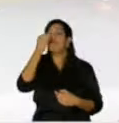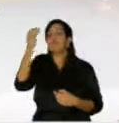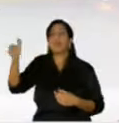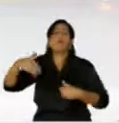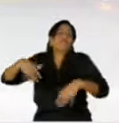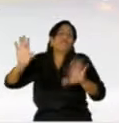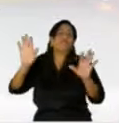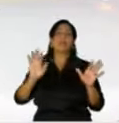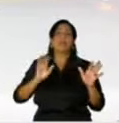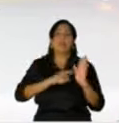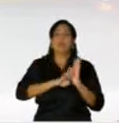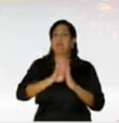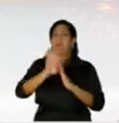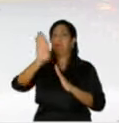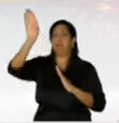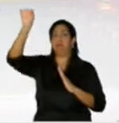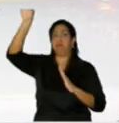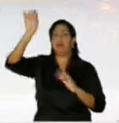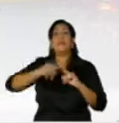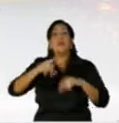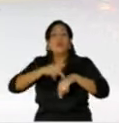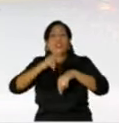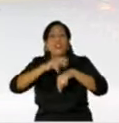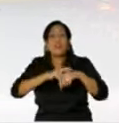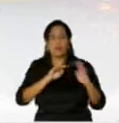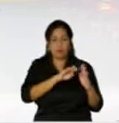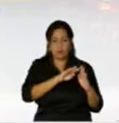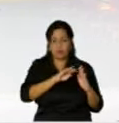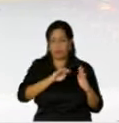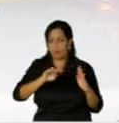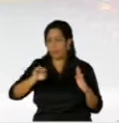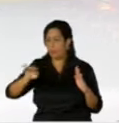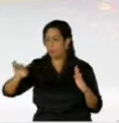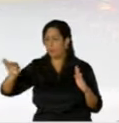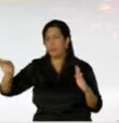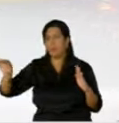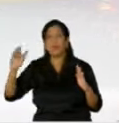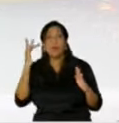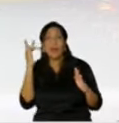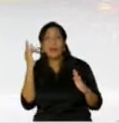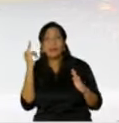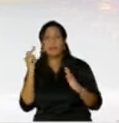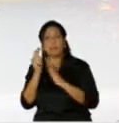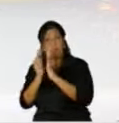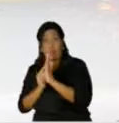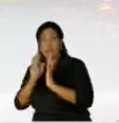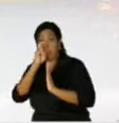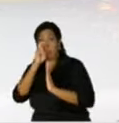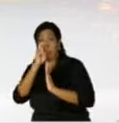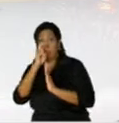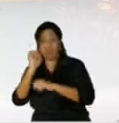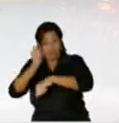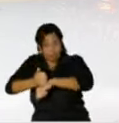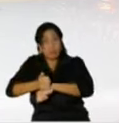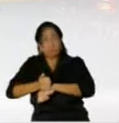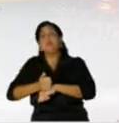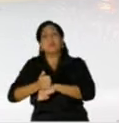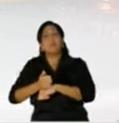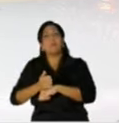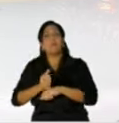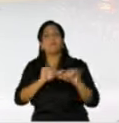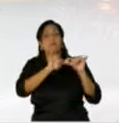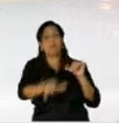Vemos cómo Puerto Rico ha logrado mantener, sin embargo, una tasa de mortalidad más baja gracias a la medida implementada. Y por eso yo